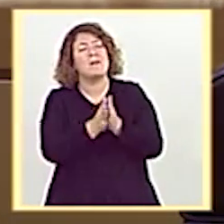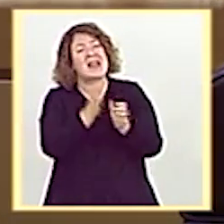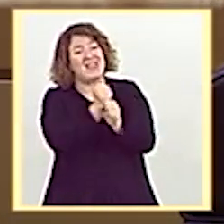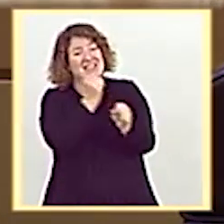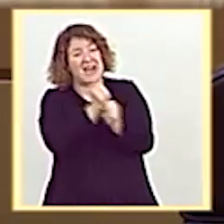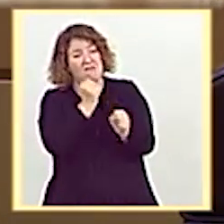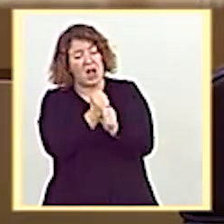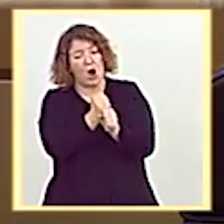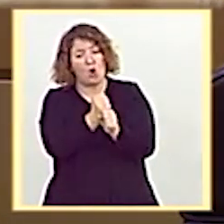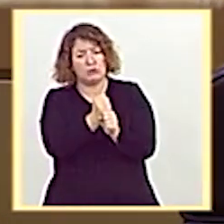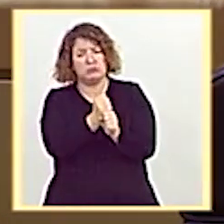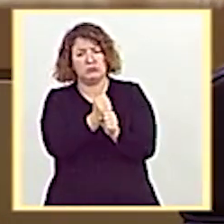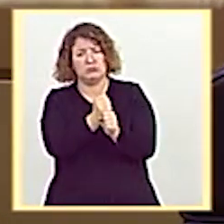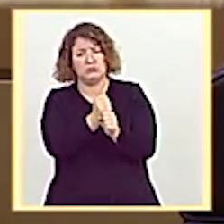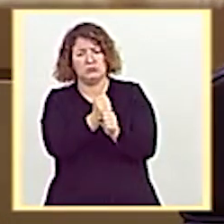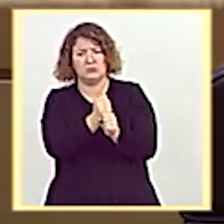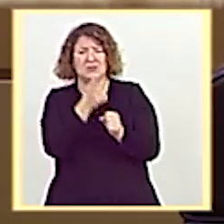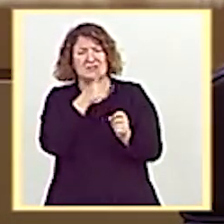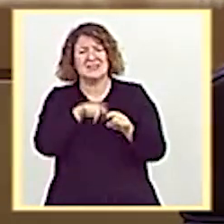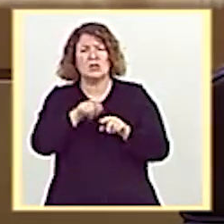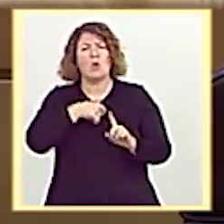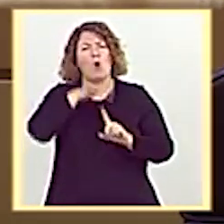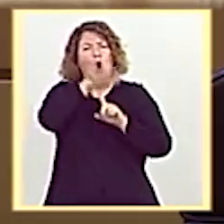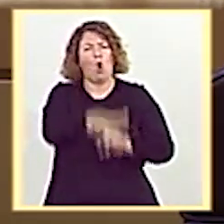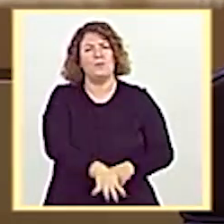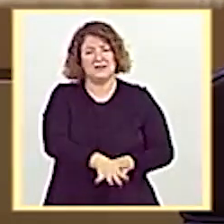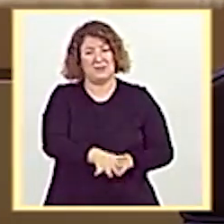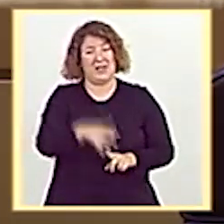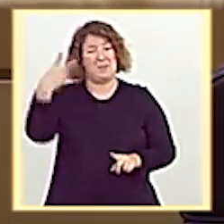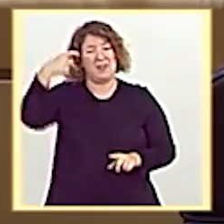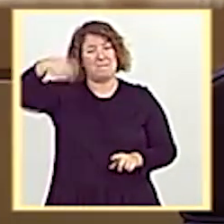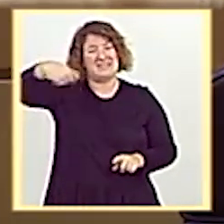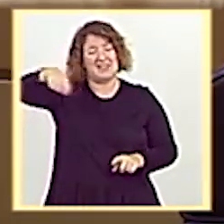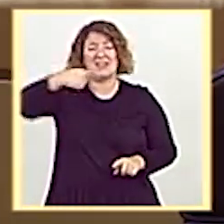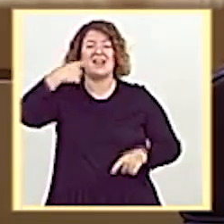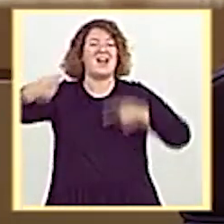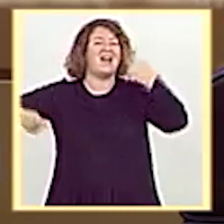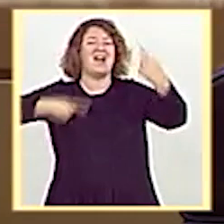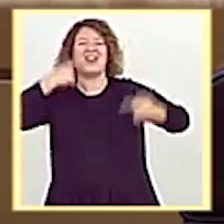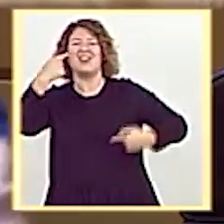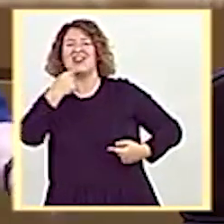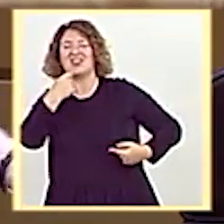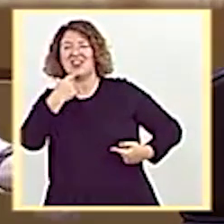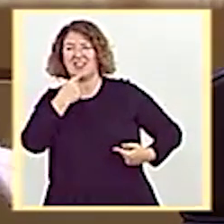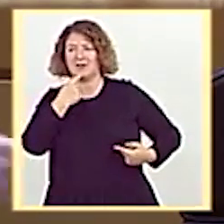trabajo, humillada por el vicepresidente del Gobierno que alardea de ser.